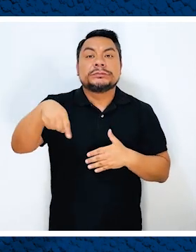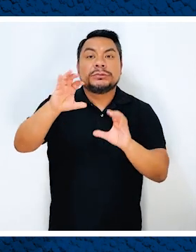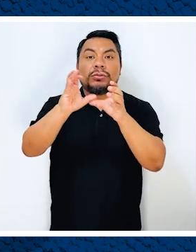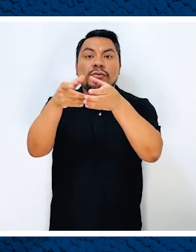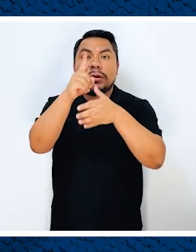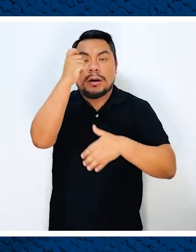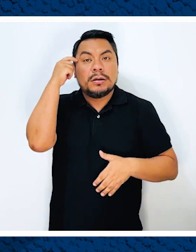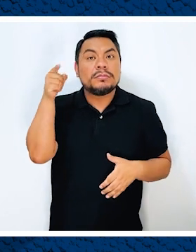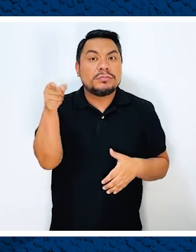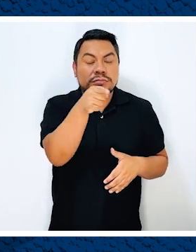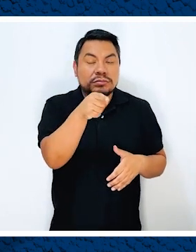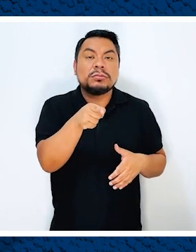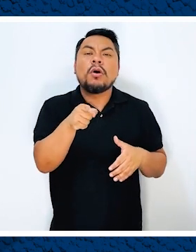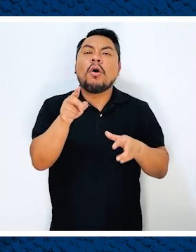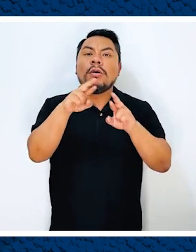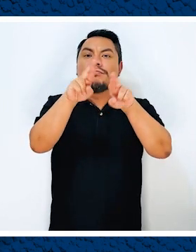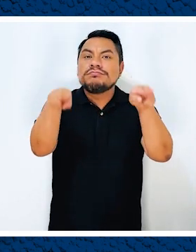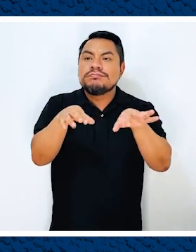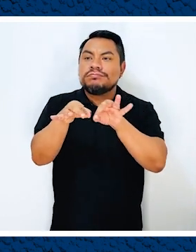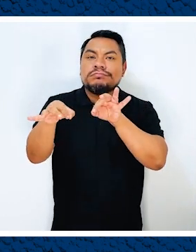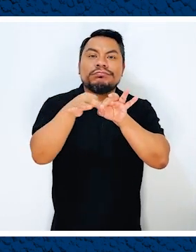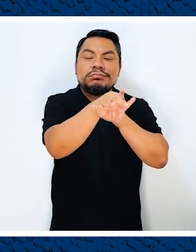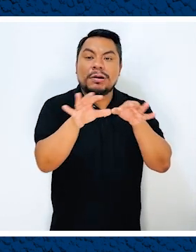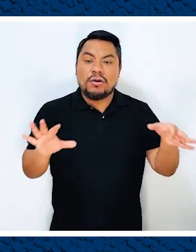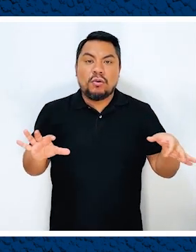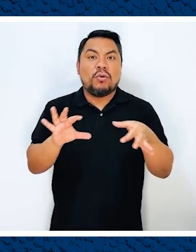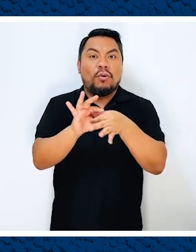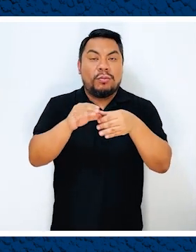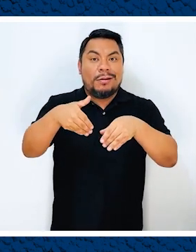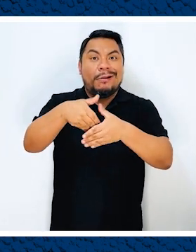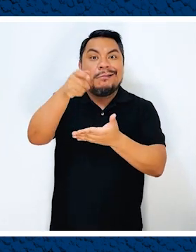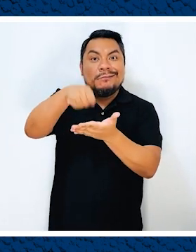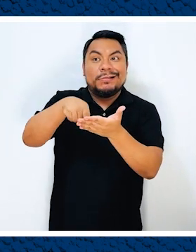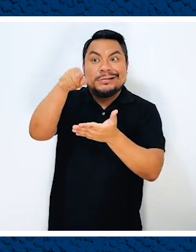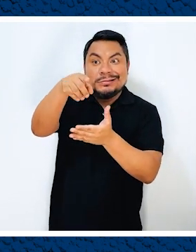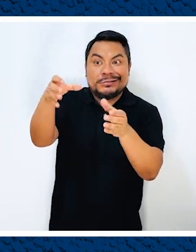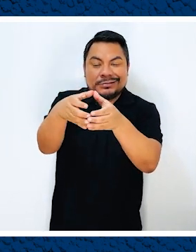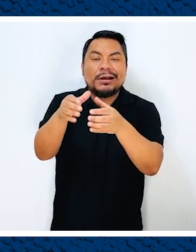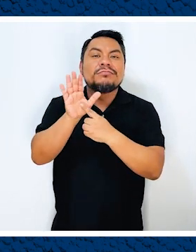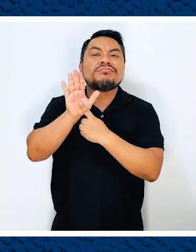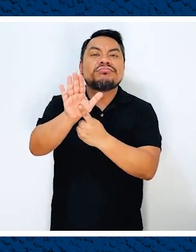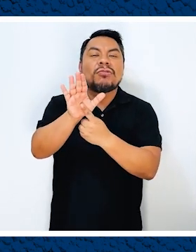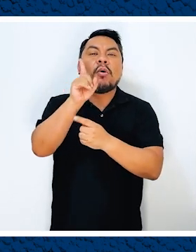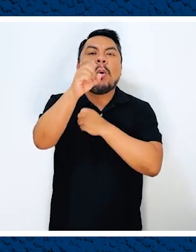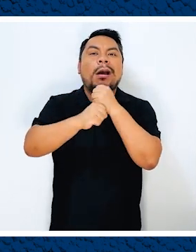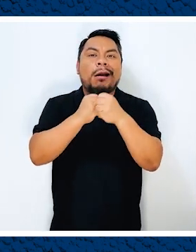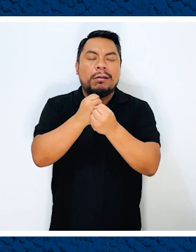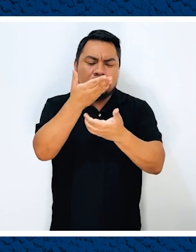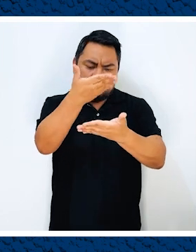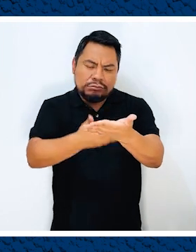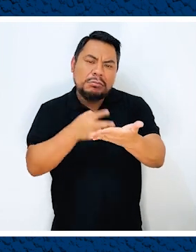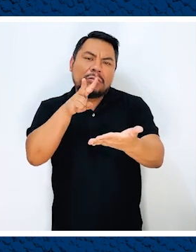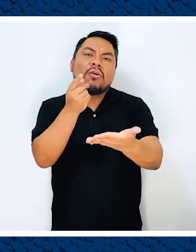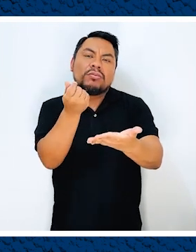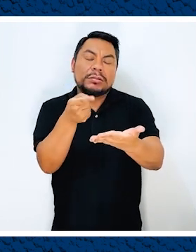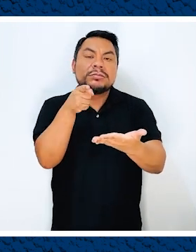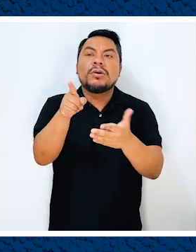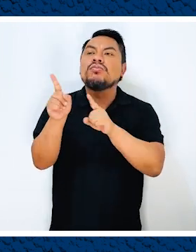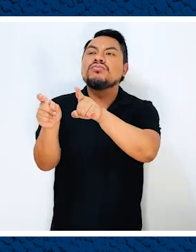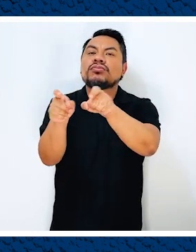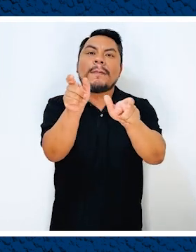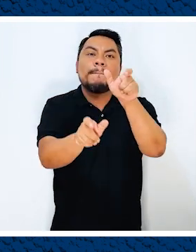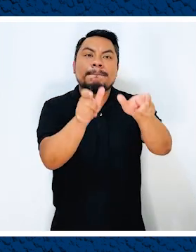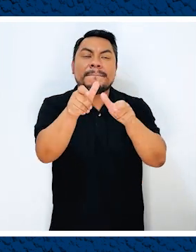que los partidos políticos, movimientos regionales y/o alianzas electorales presentan cada año, así como información sobre una